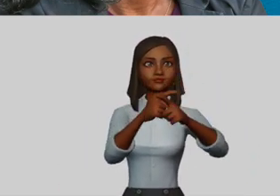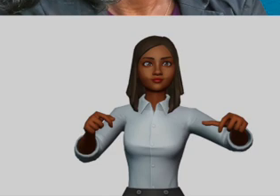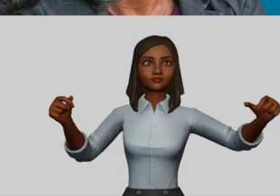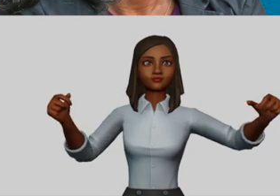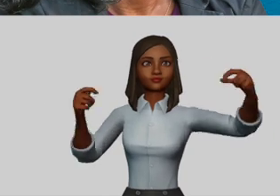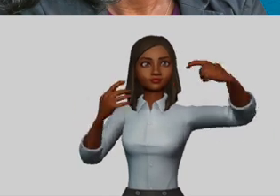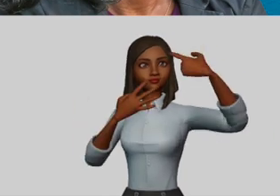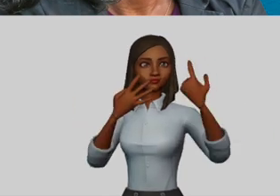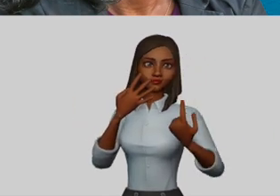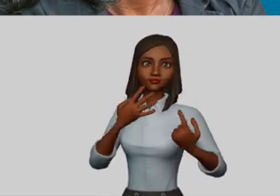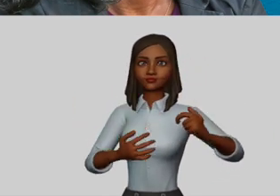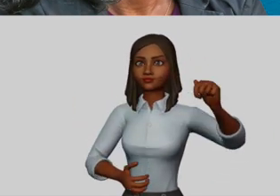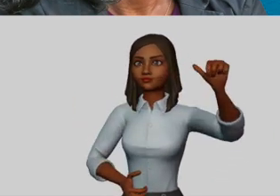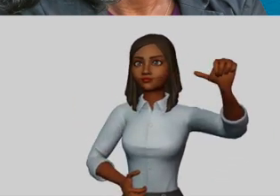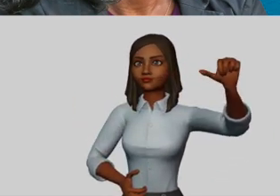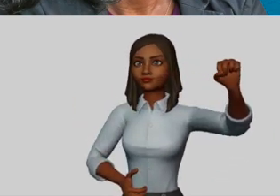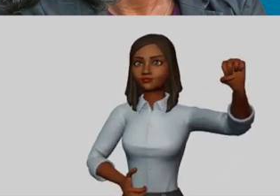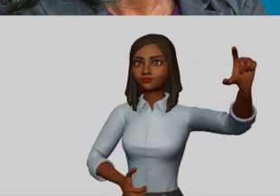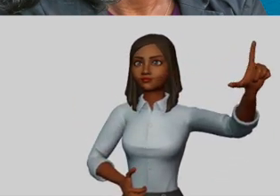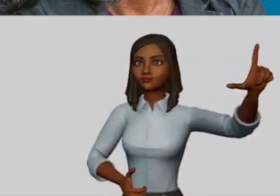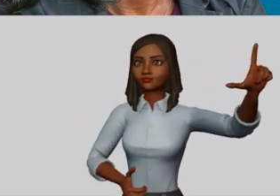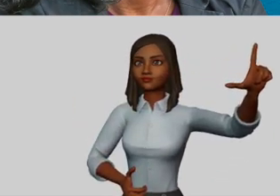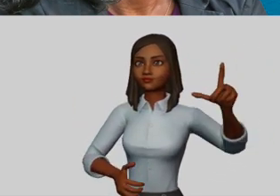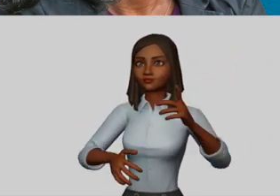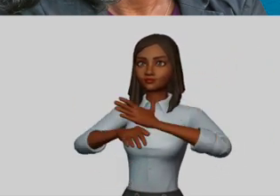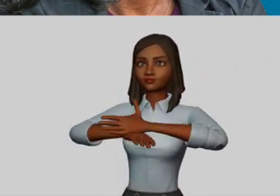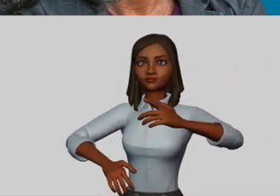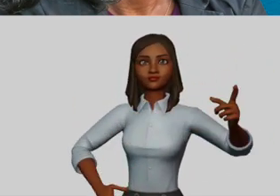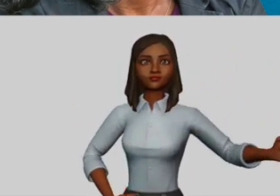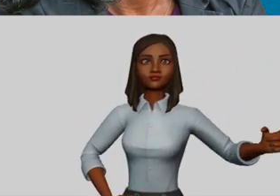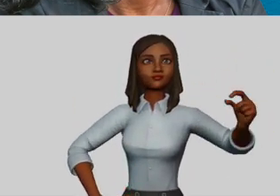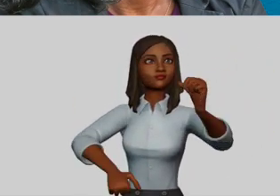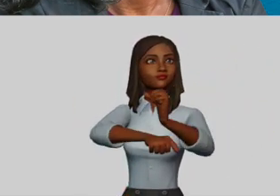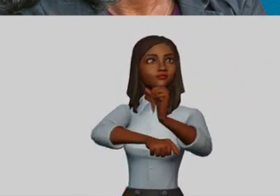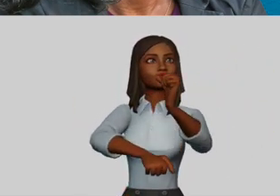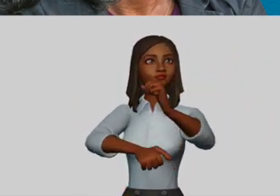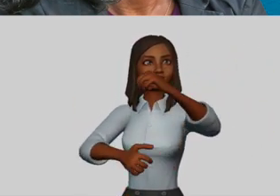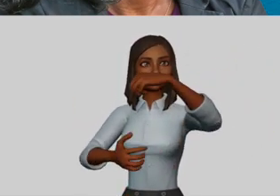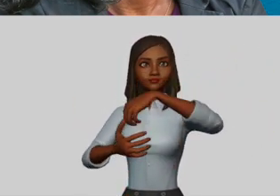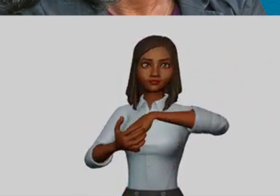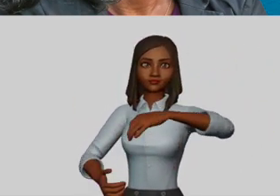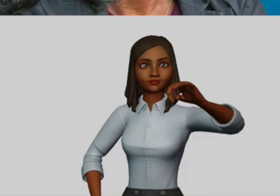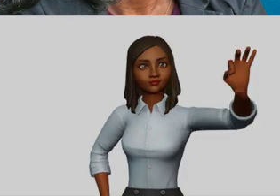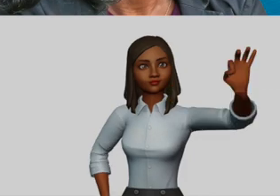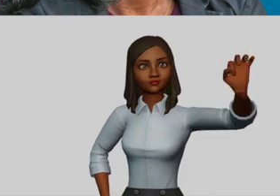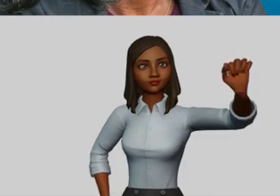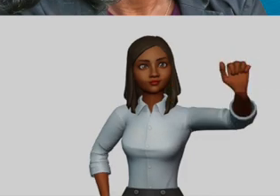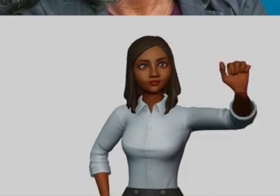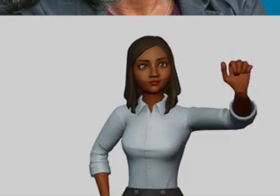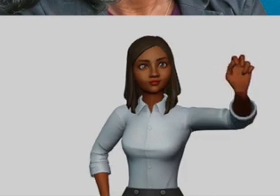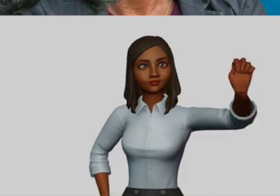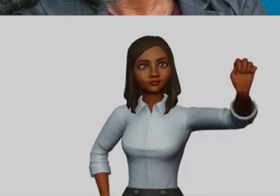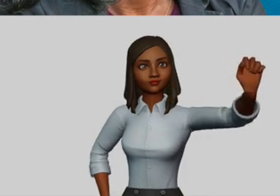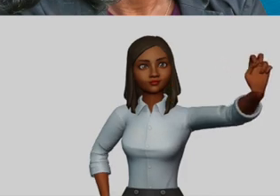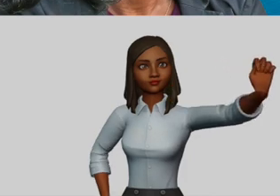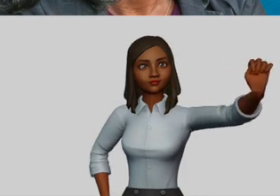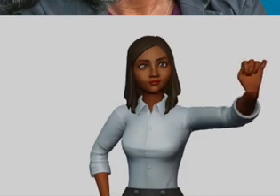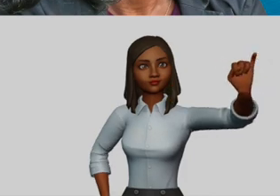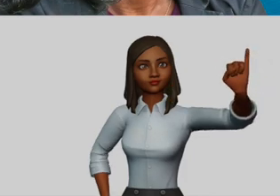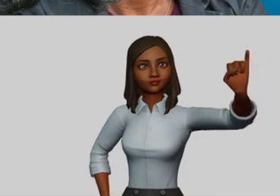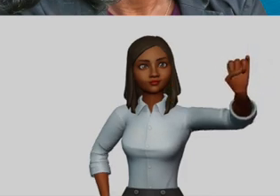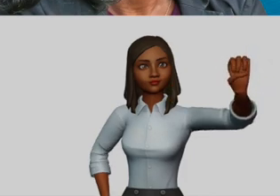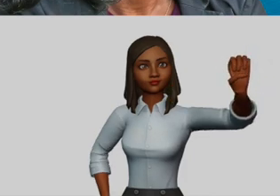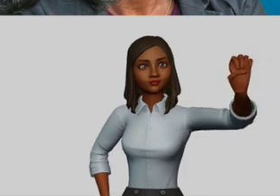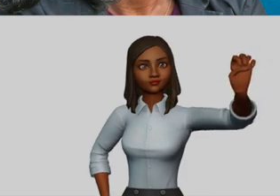Industria, Comercio y MIPYMES. Estoy aquí con una amiga que tengo toda la semana, Michelle Aybar, y otra amiga que es